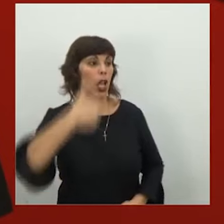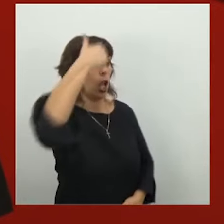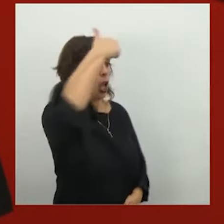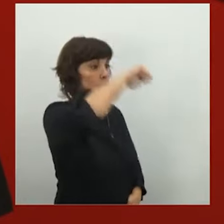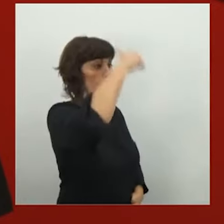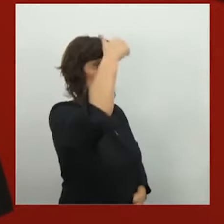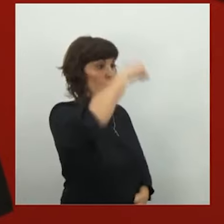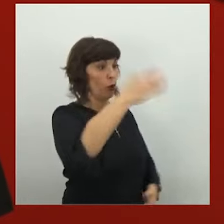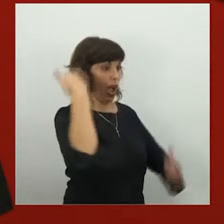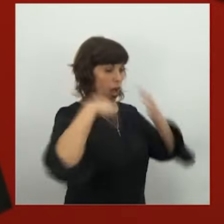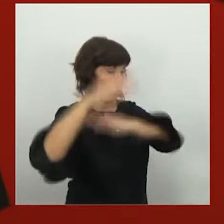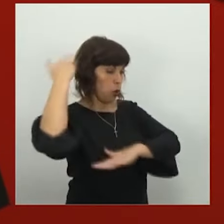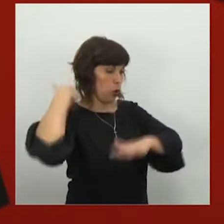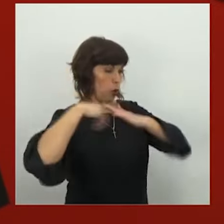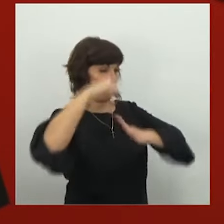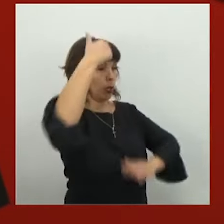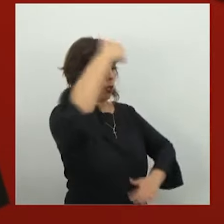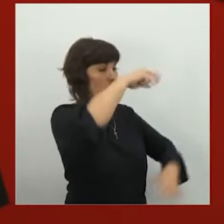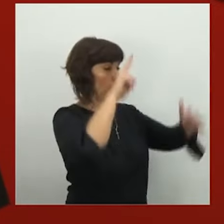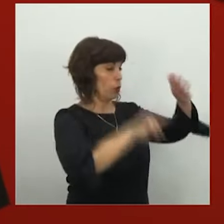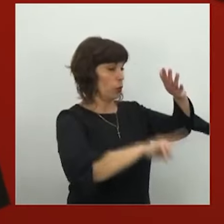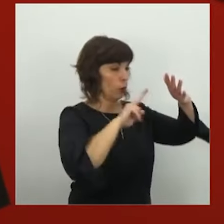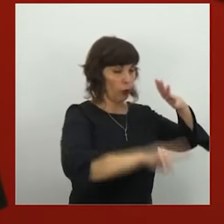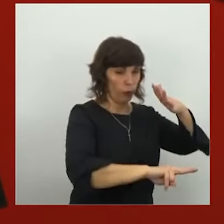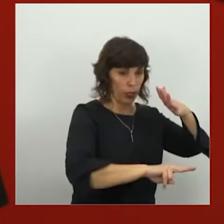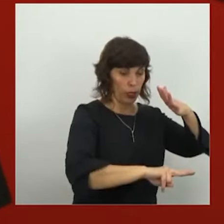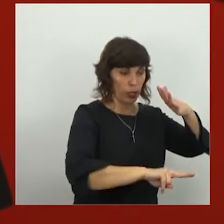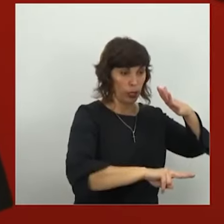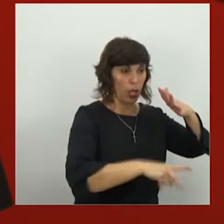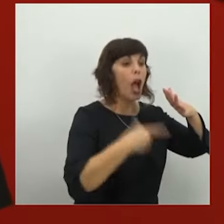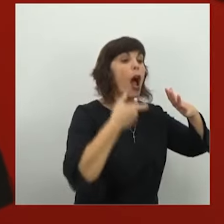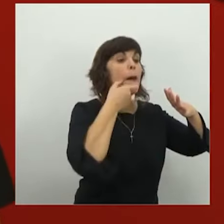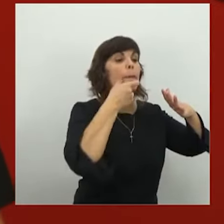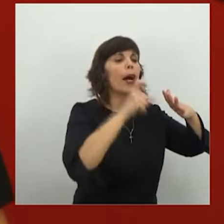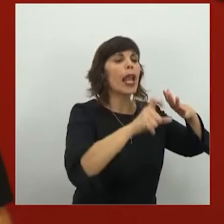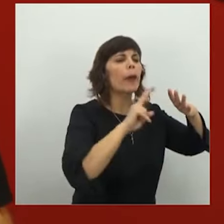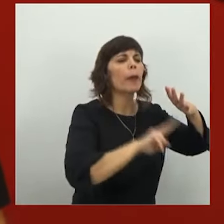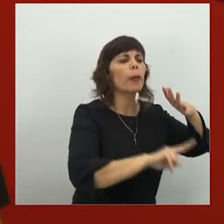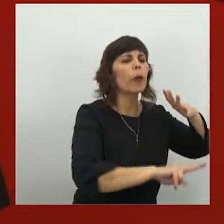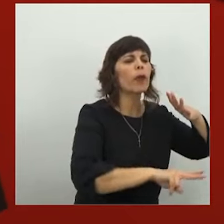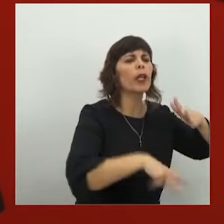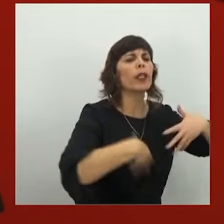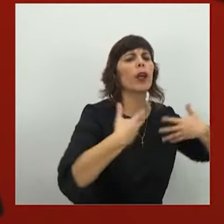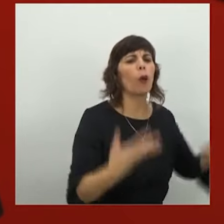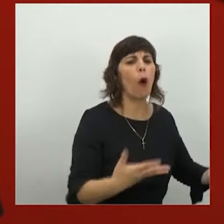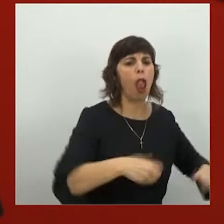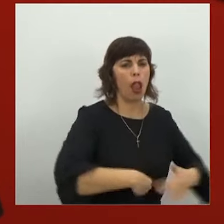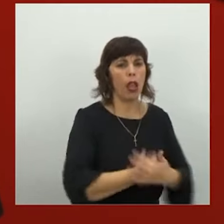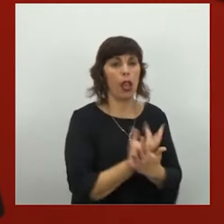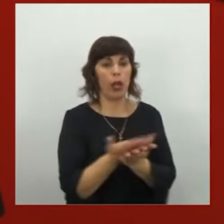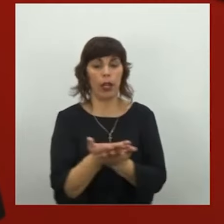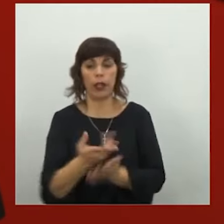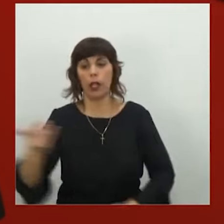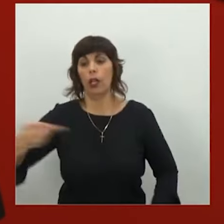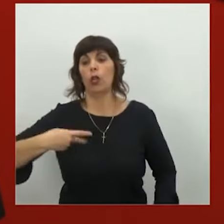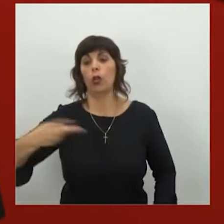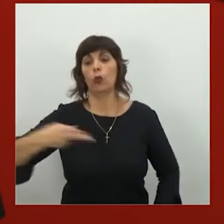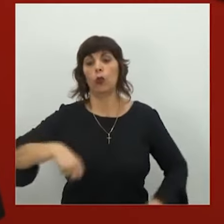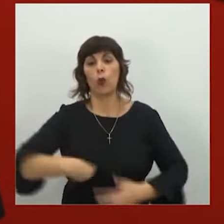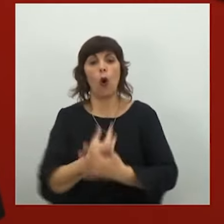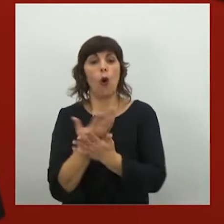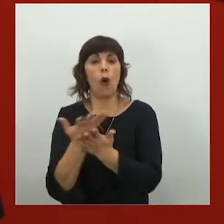profetas profetizaron de la gracia. Querido oyente, tú y yo vivimos bajo la gracia. No hay